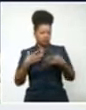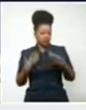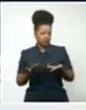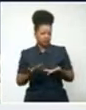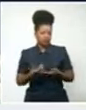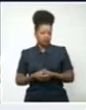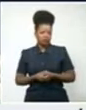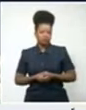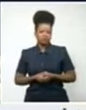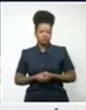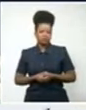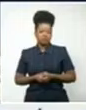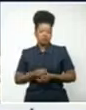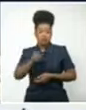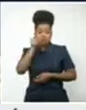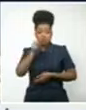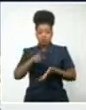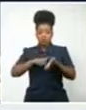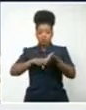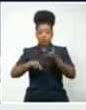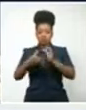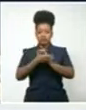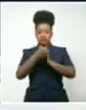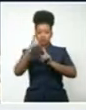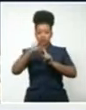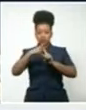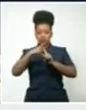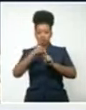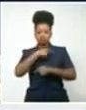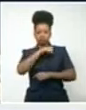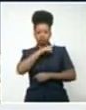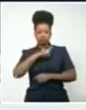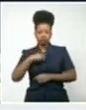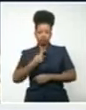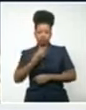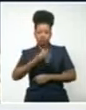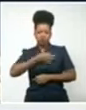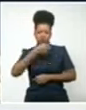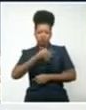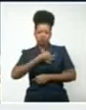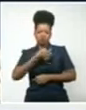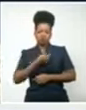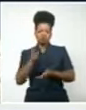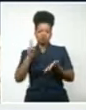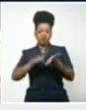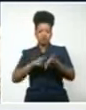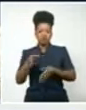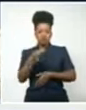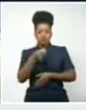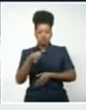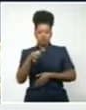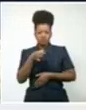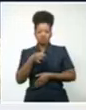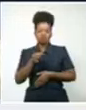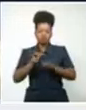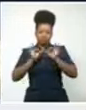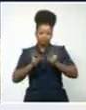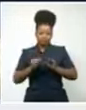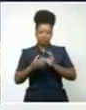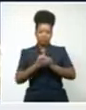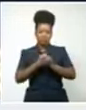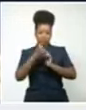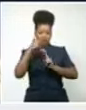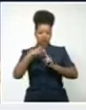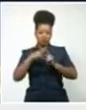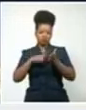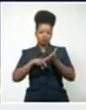de la provincia de Matanzas, que nos habíamos referido anteriormente, pertenece al municipio cabecera de la provincia